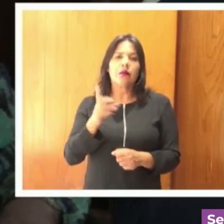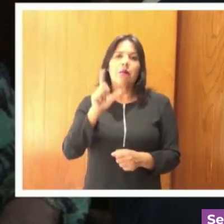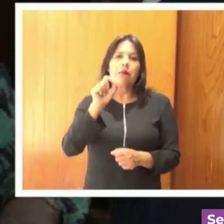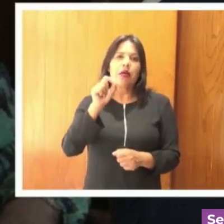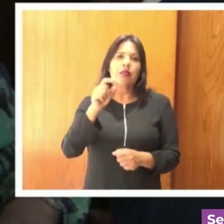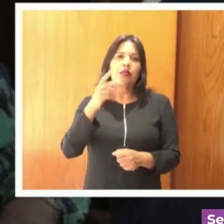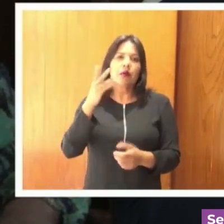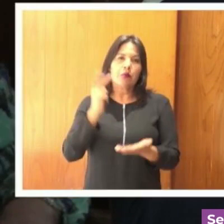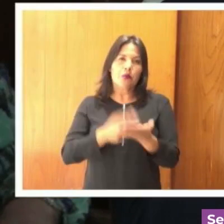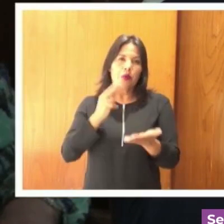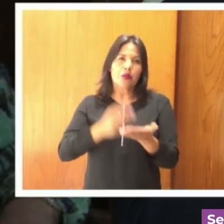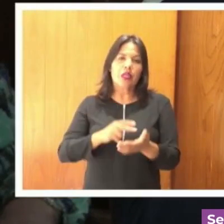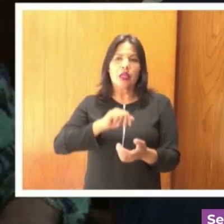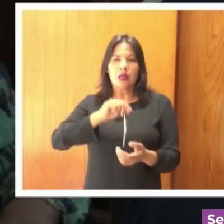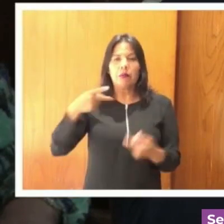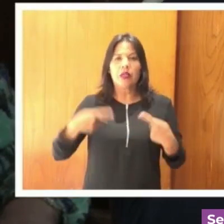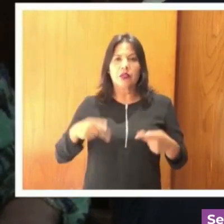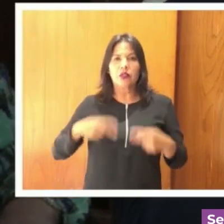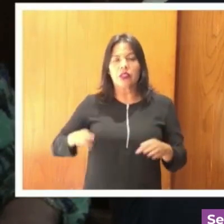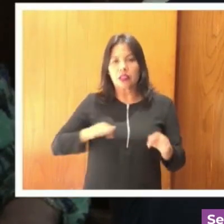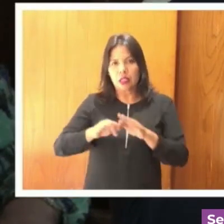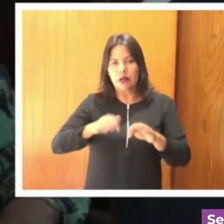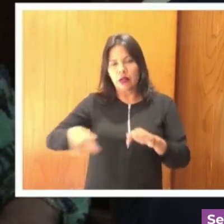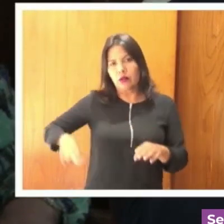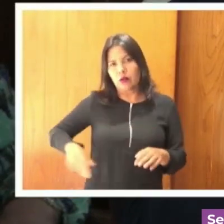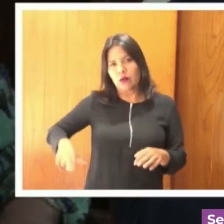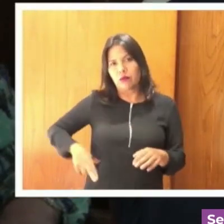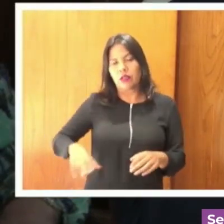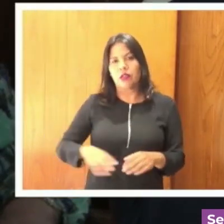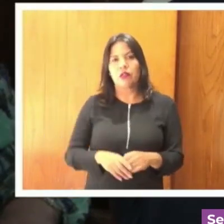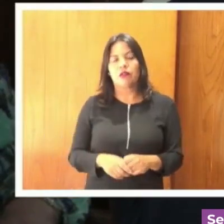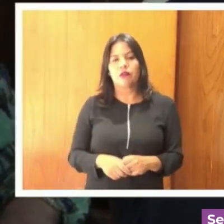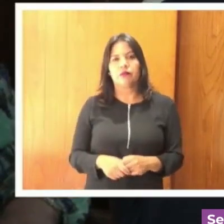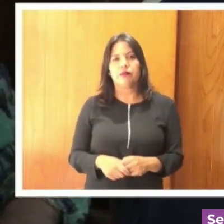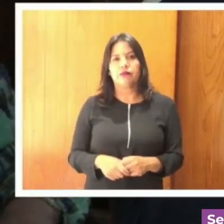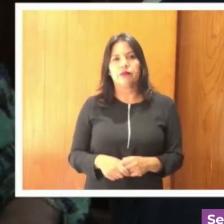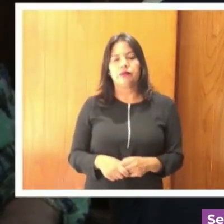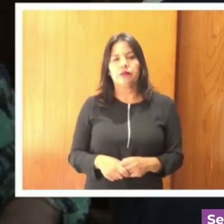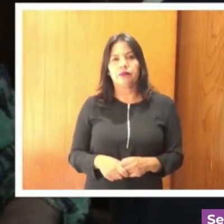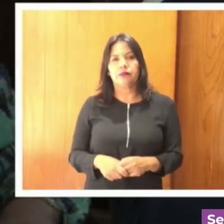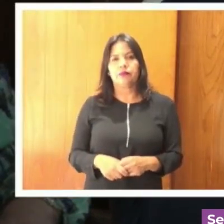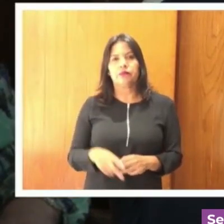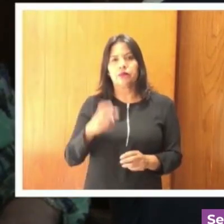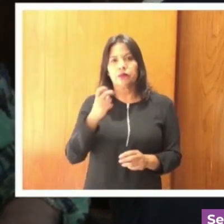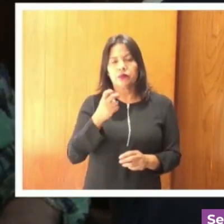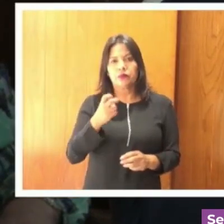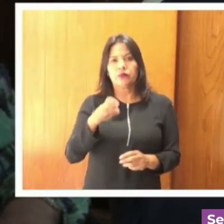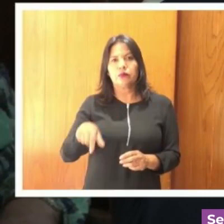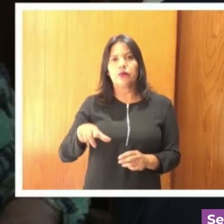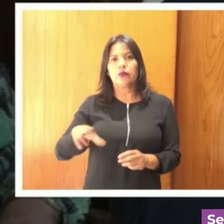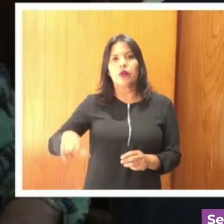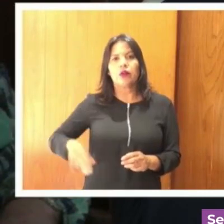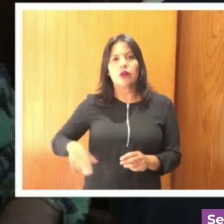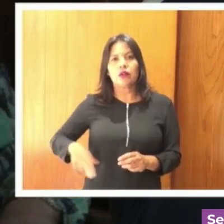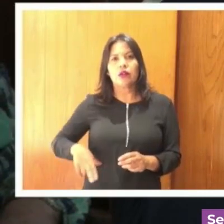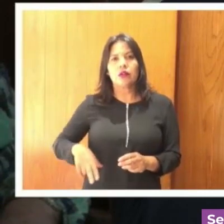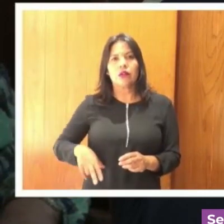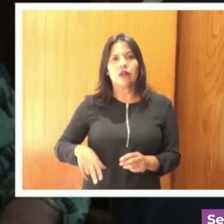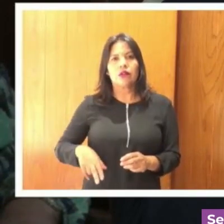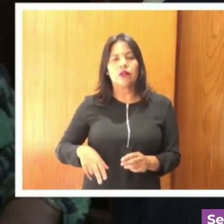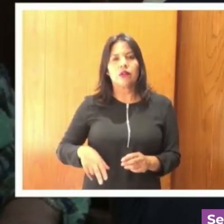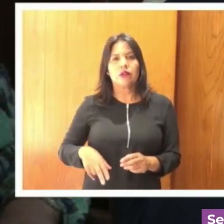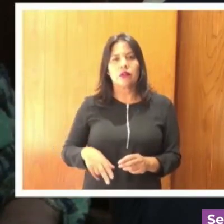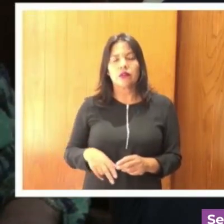a diversos servidores públicos de los siguientes rubros de sujetos obligados. Por lo que hace a los municipios, se propone imponer 14